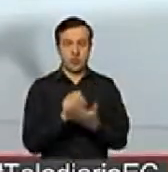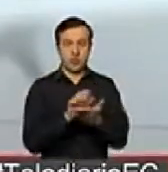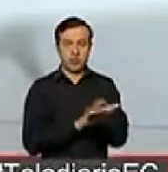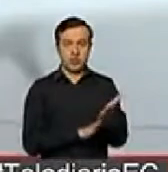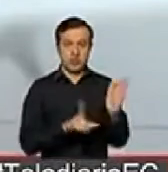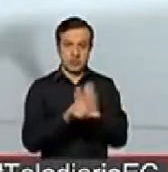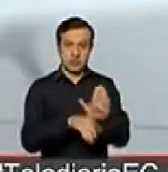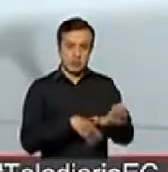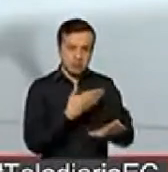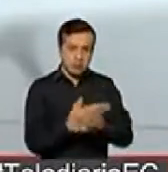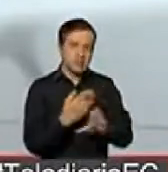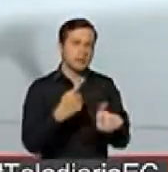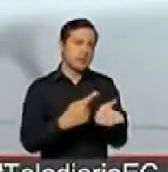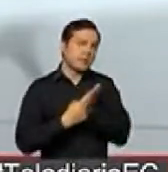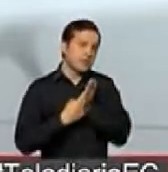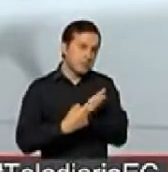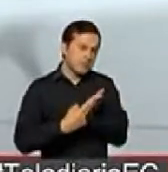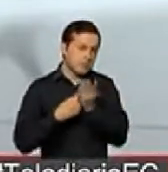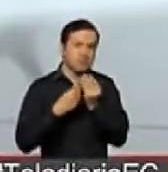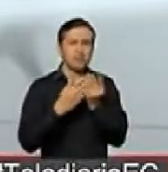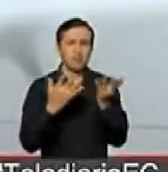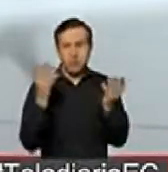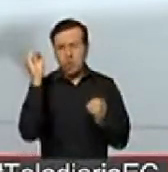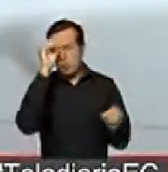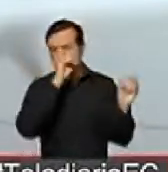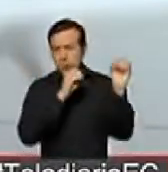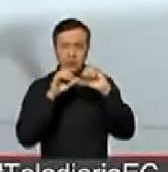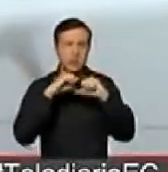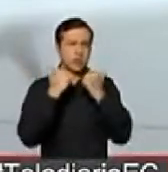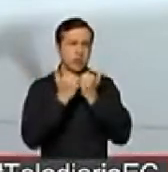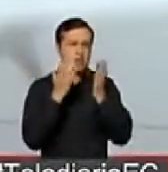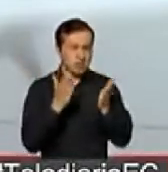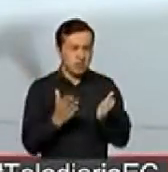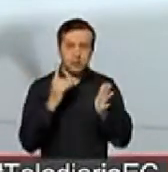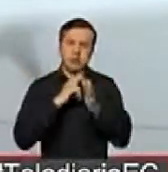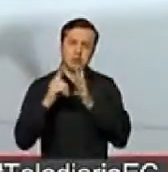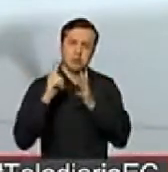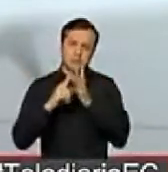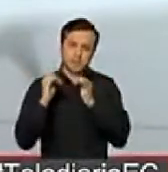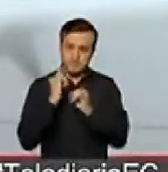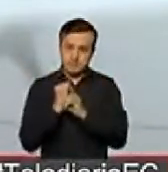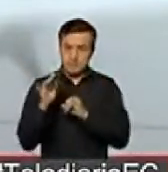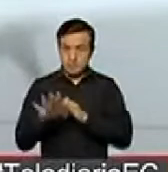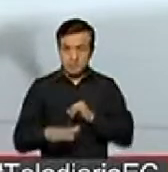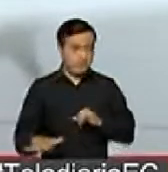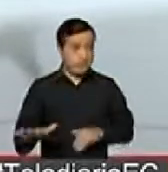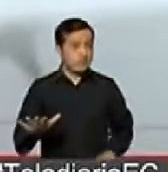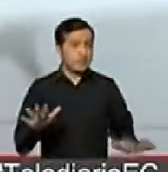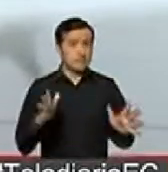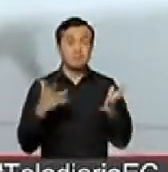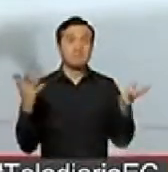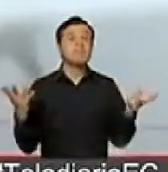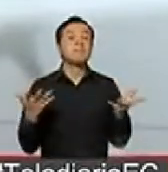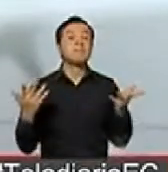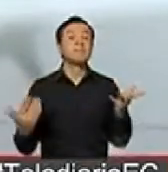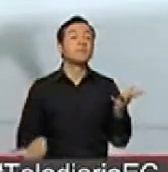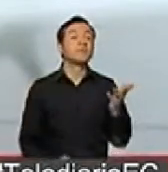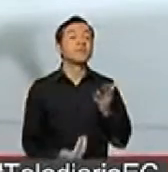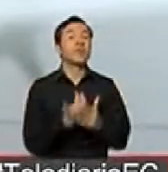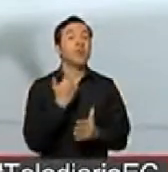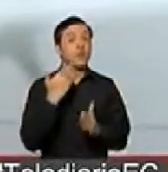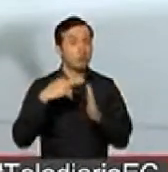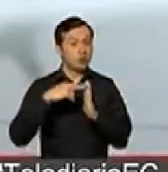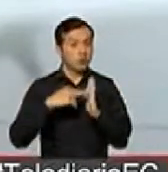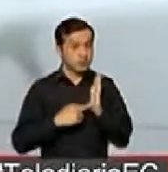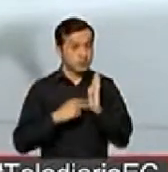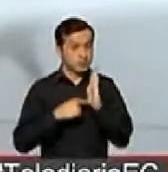ha habido una amplia discusión, hemos acogido observaciones de asambleístas, de las distintas instituciones, para la creación de este